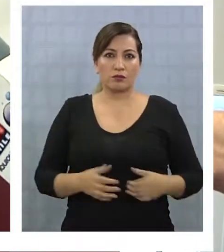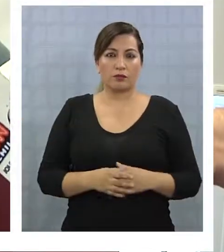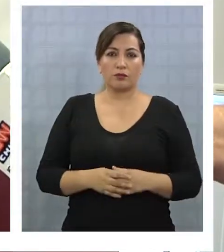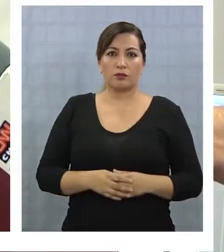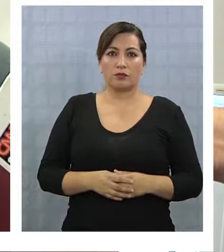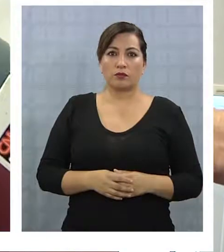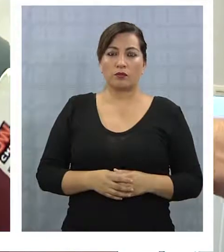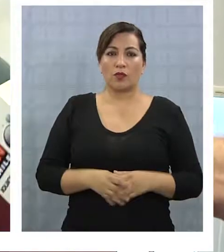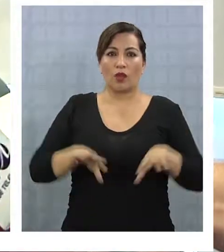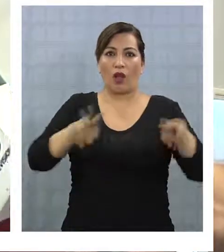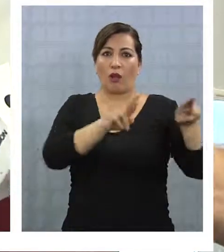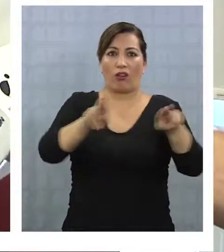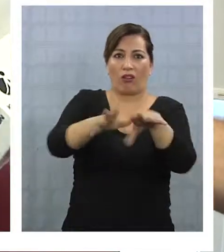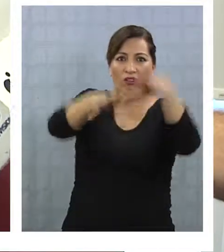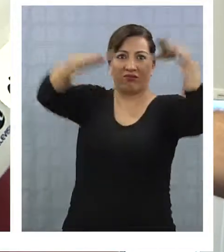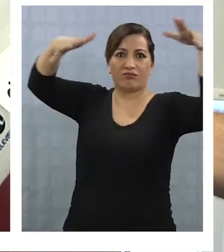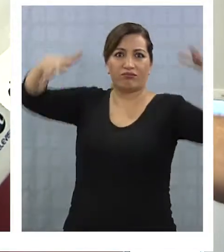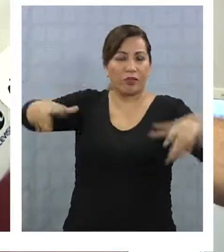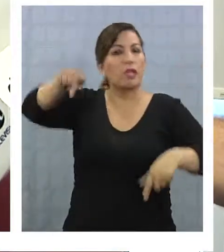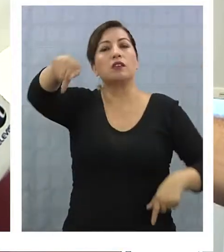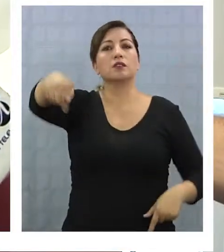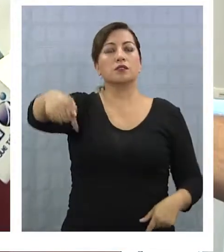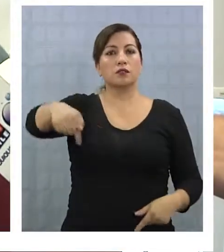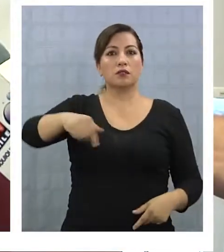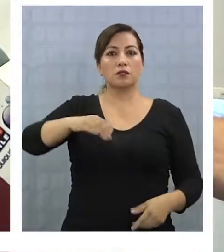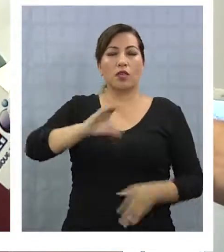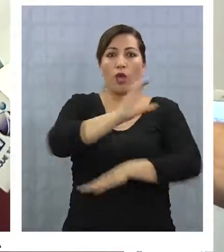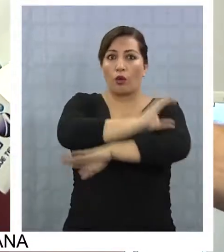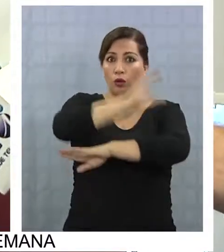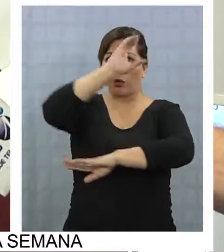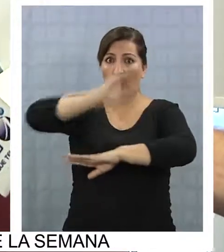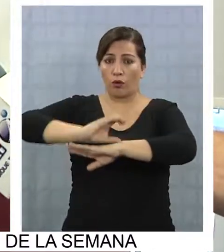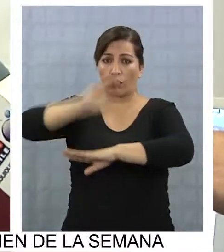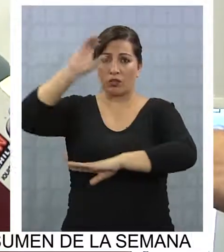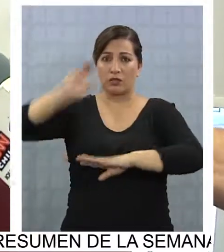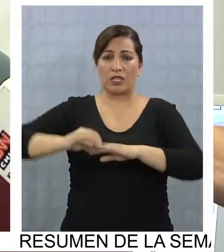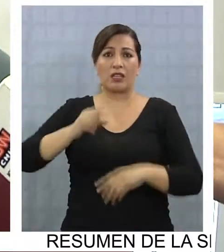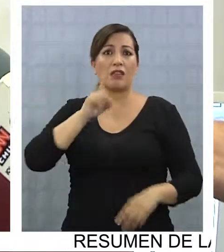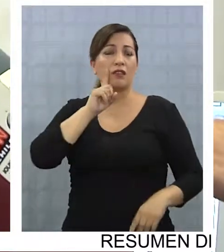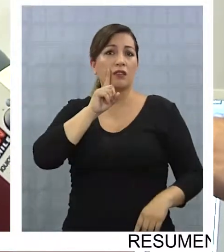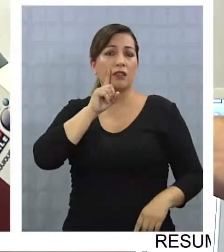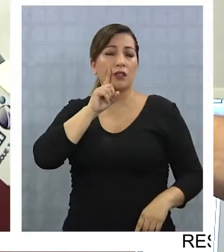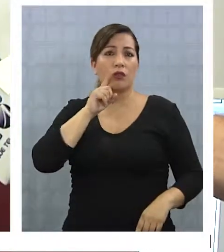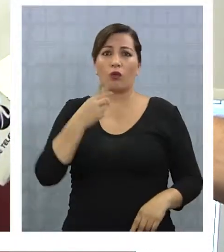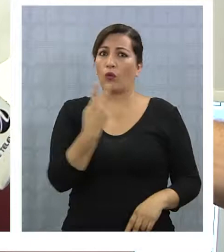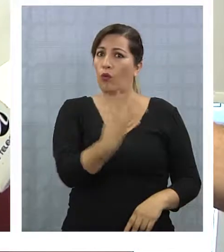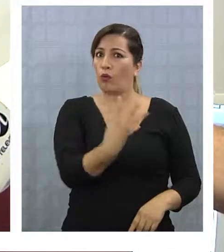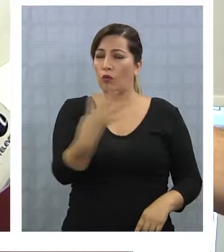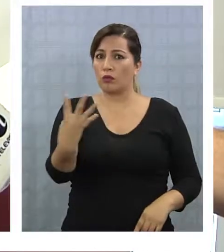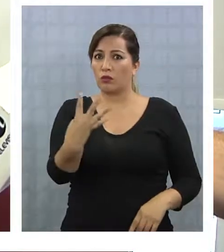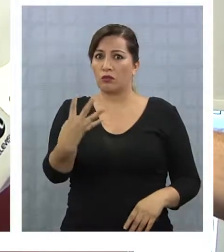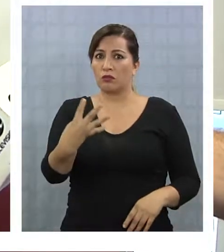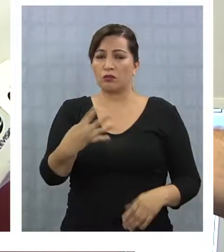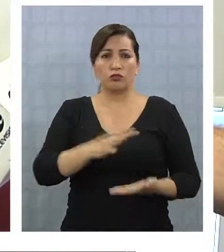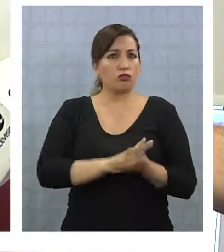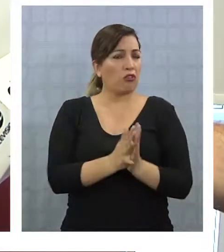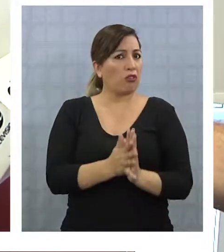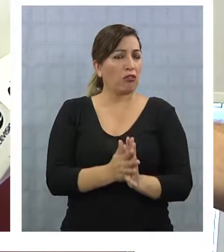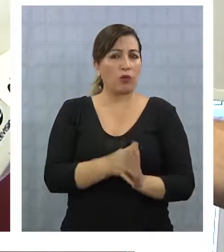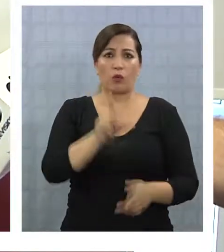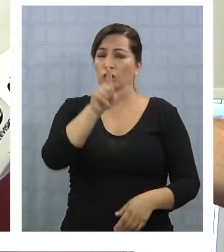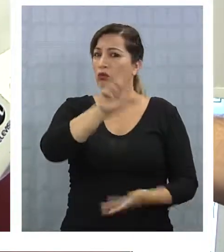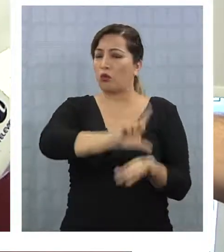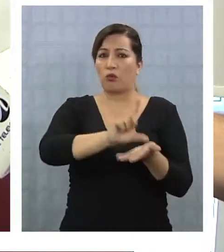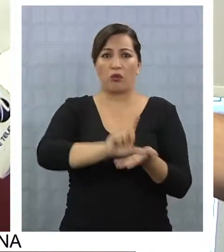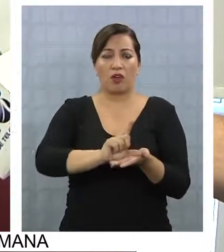o del desborde de algunos ríos. En el caso de Colchane, por ejemplo, que tenemos 4 alojamientos turísticos registrados, están todos funcionando